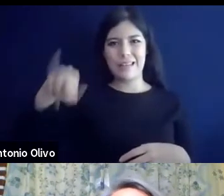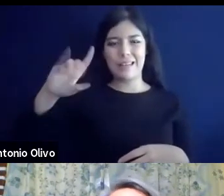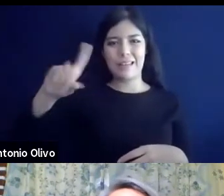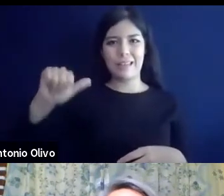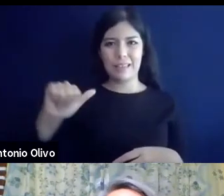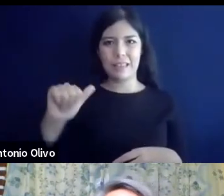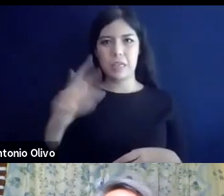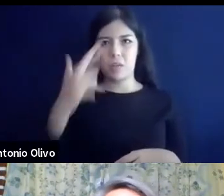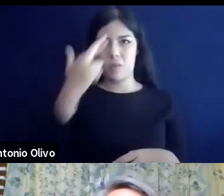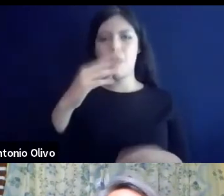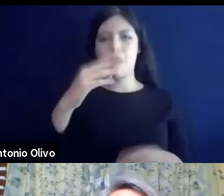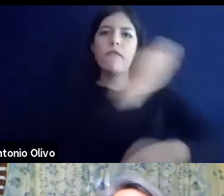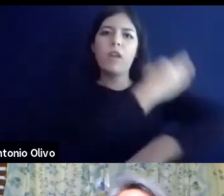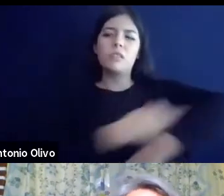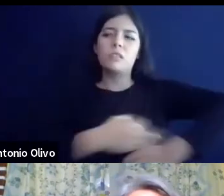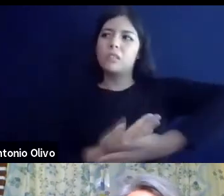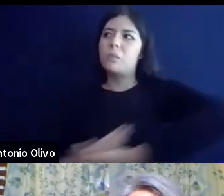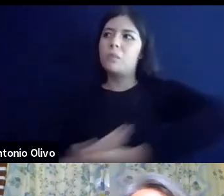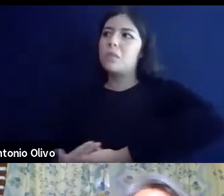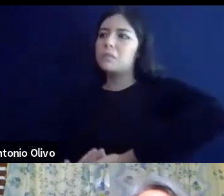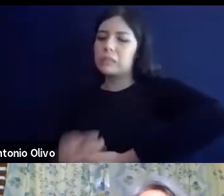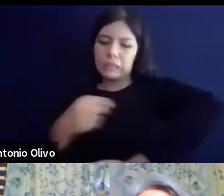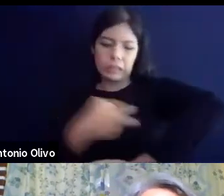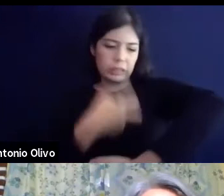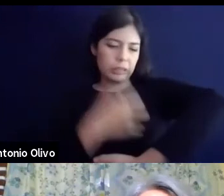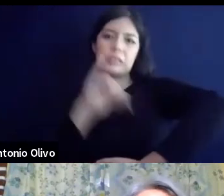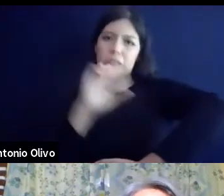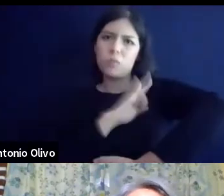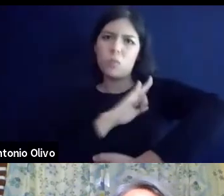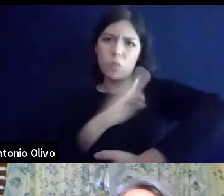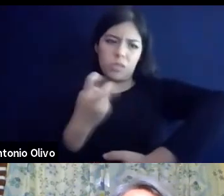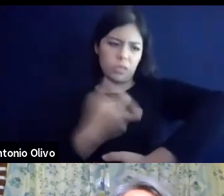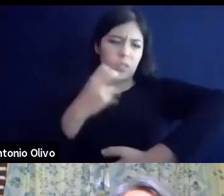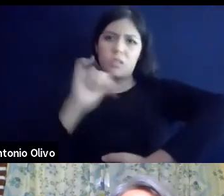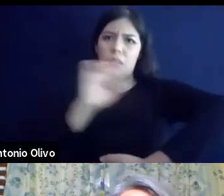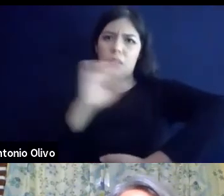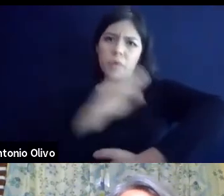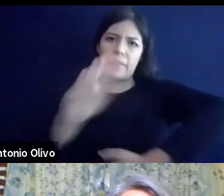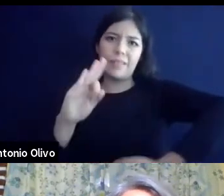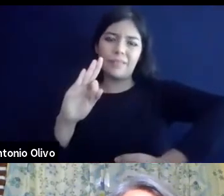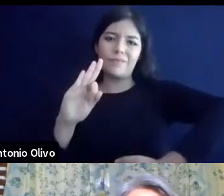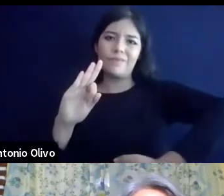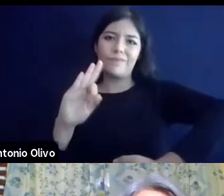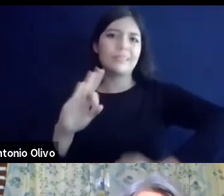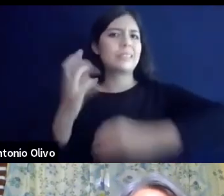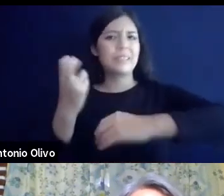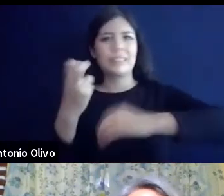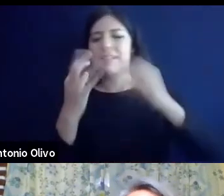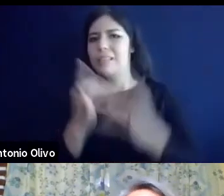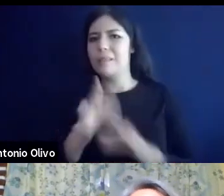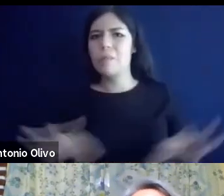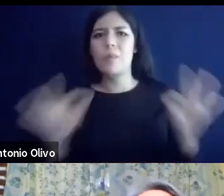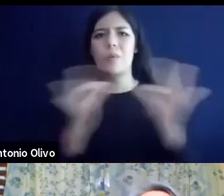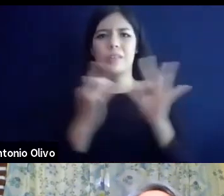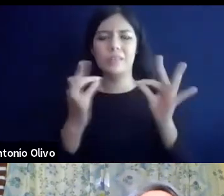puede. Te digo, aunque sean en rancherías que íbamos, que hemos ido y que donde